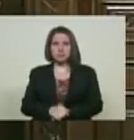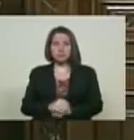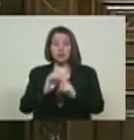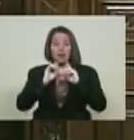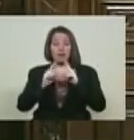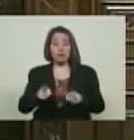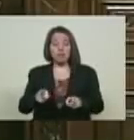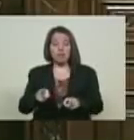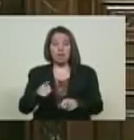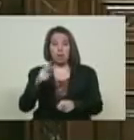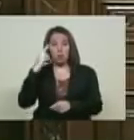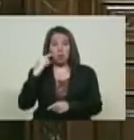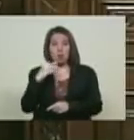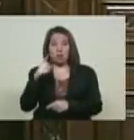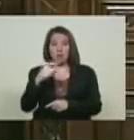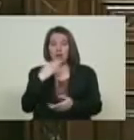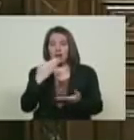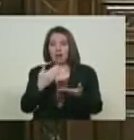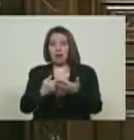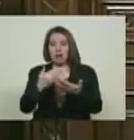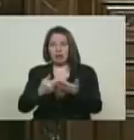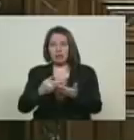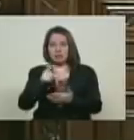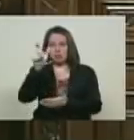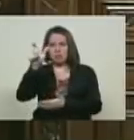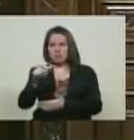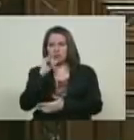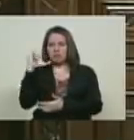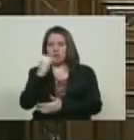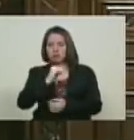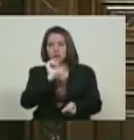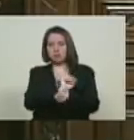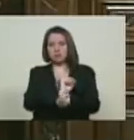fue capturado gracias a la información ciudadana. Adelante.